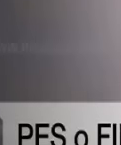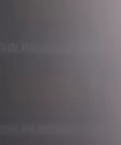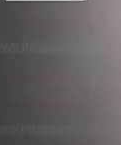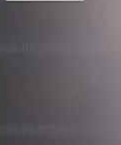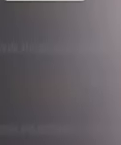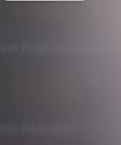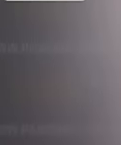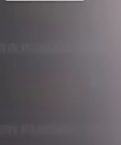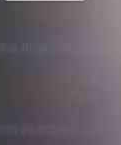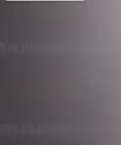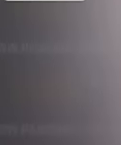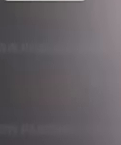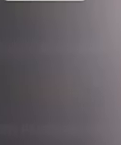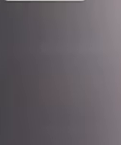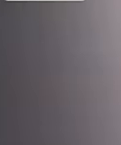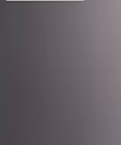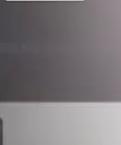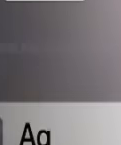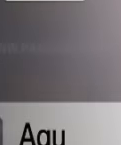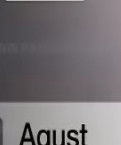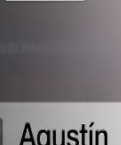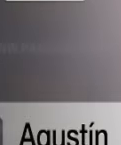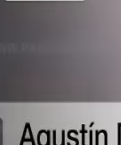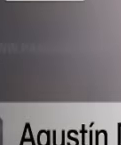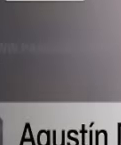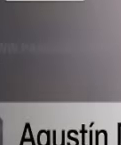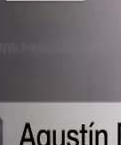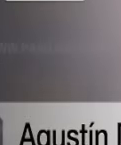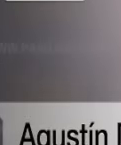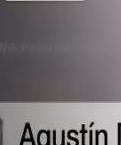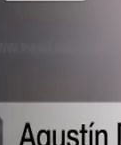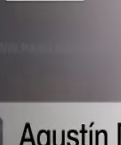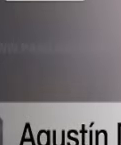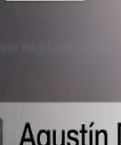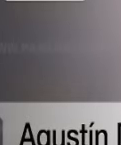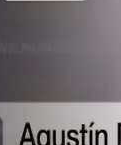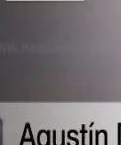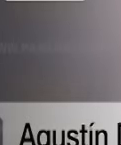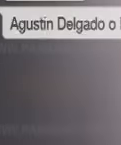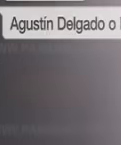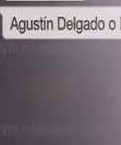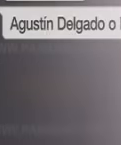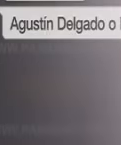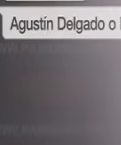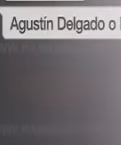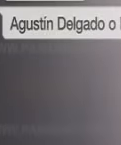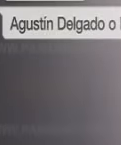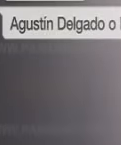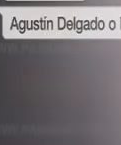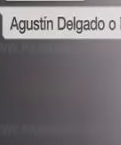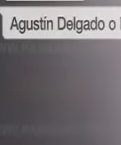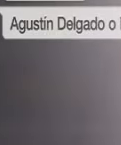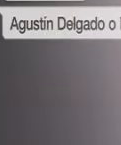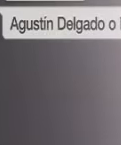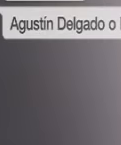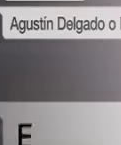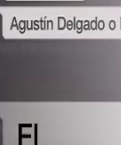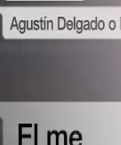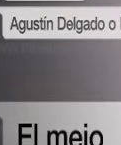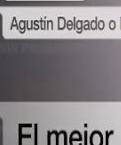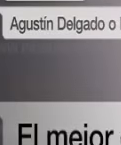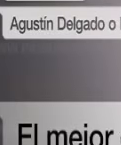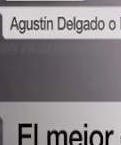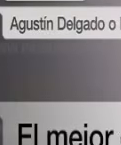FIFA? FIFA. ¿Agustín Delgado o Felipe Caicedo? Agustín Delgado.